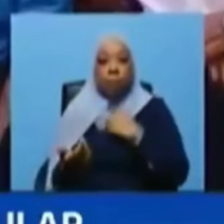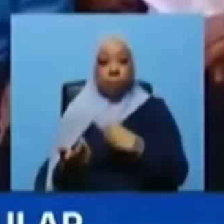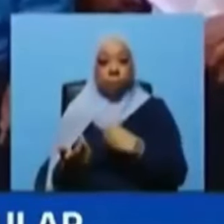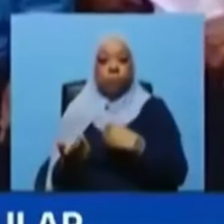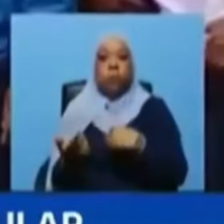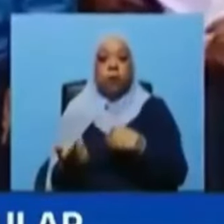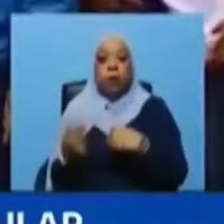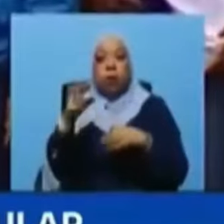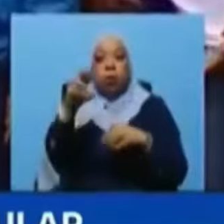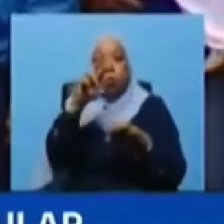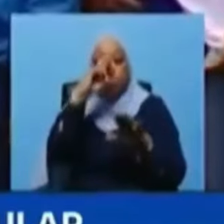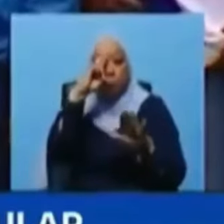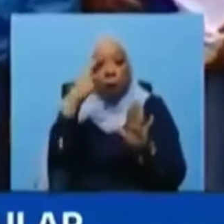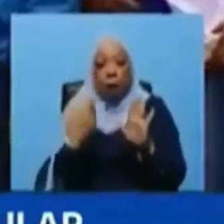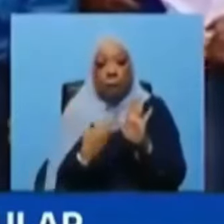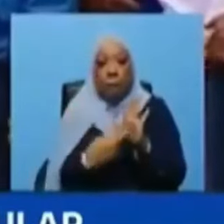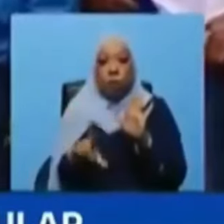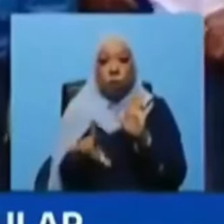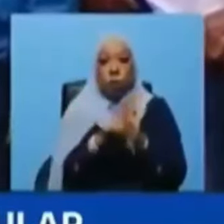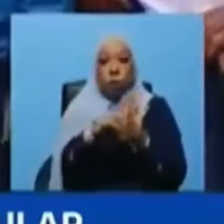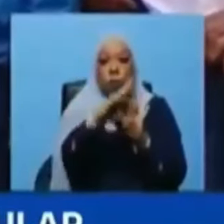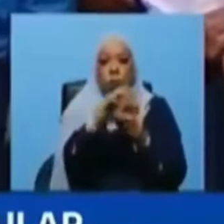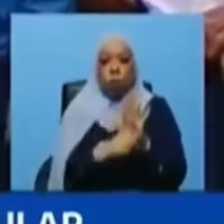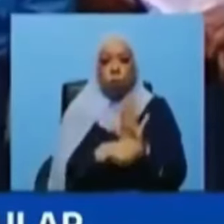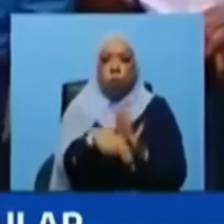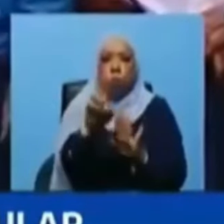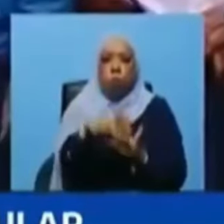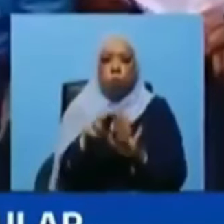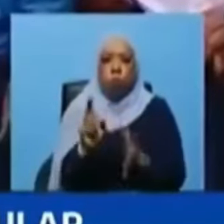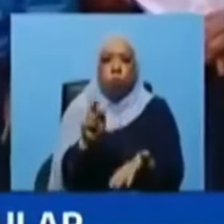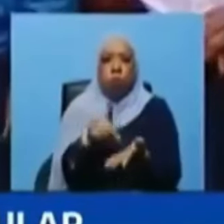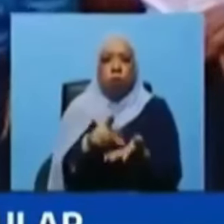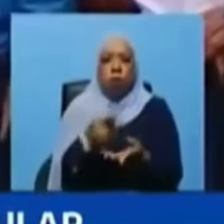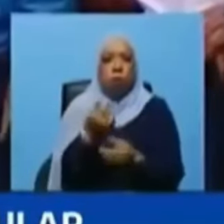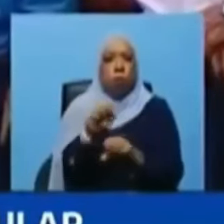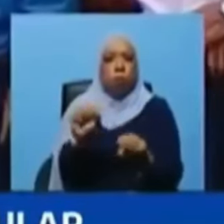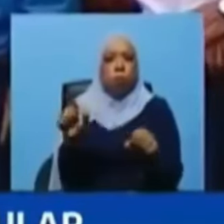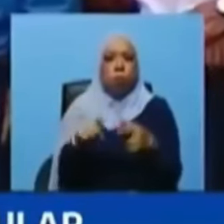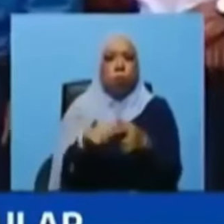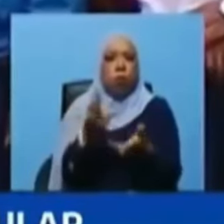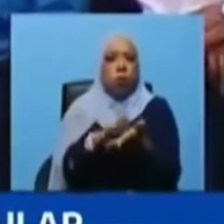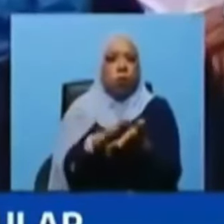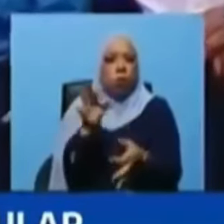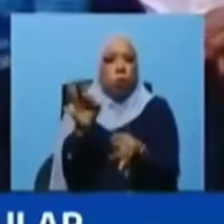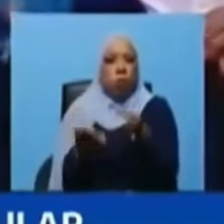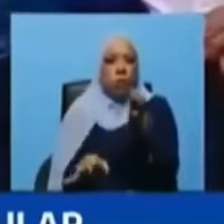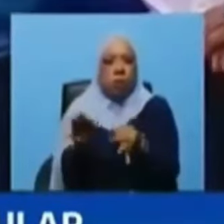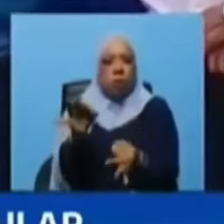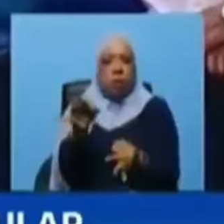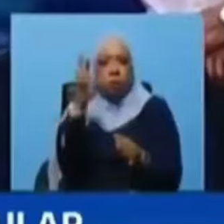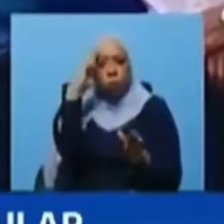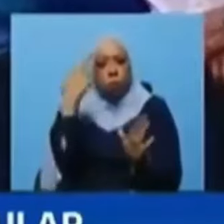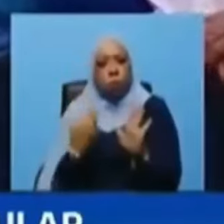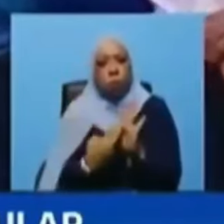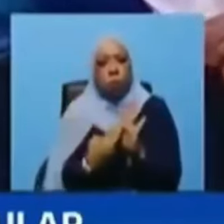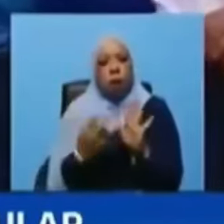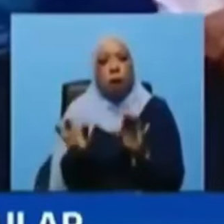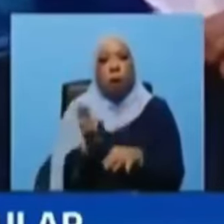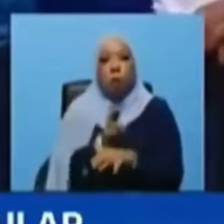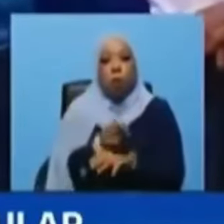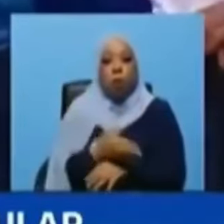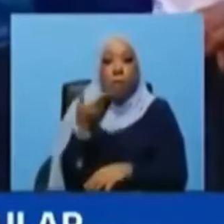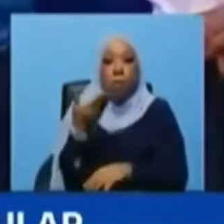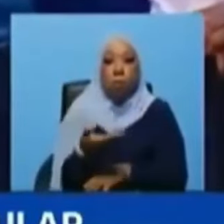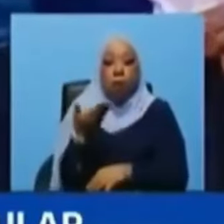la constitución y las leyes, jamás se puede negar a una citación judicial que sea debidamente